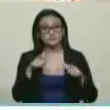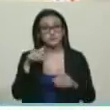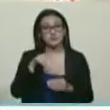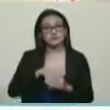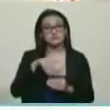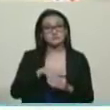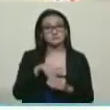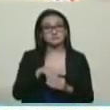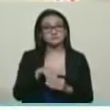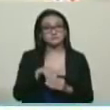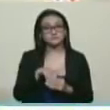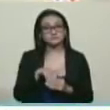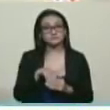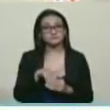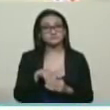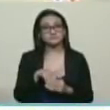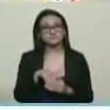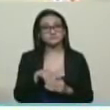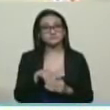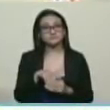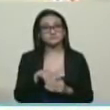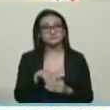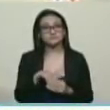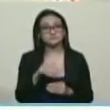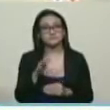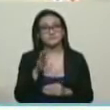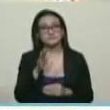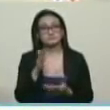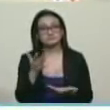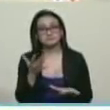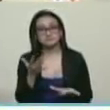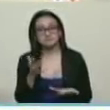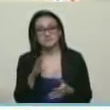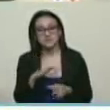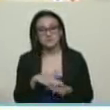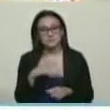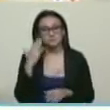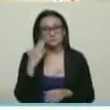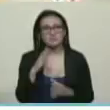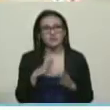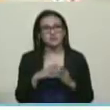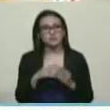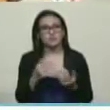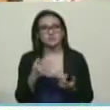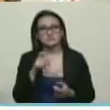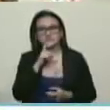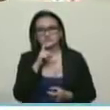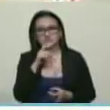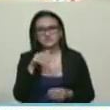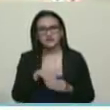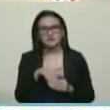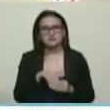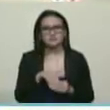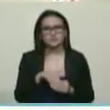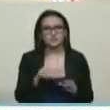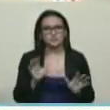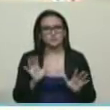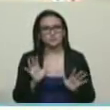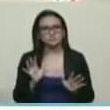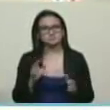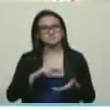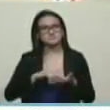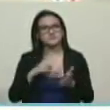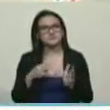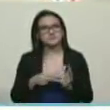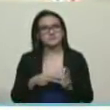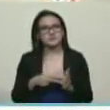los electores, no tienen por qué saber todo lo que costó hacer esa elección. Y eso lo que significa